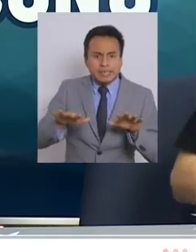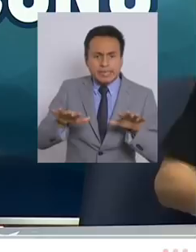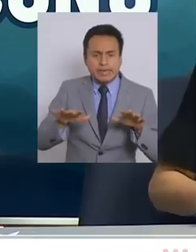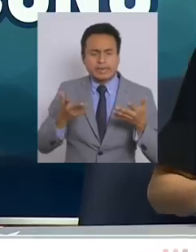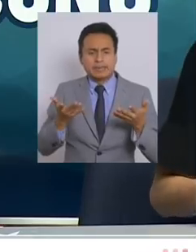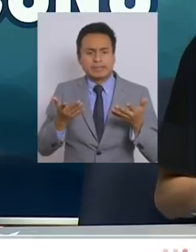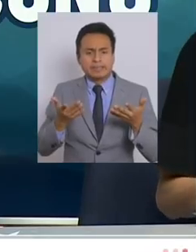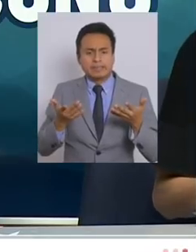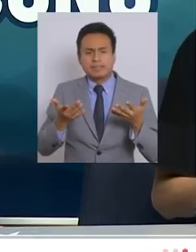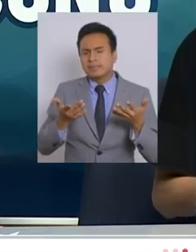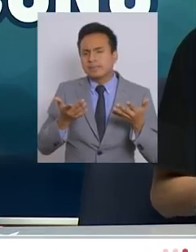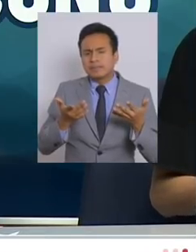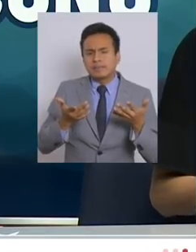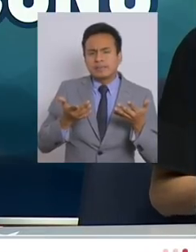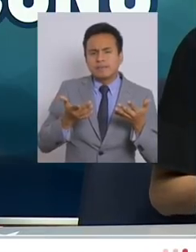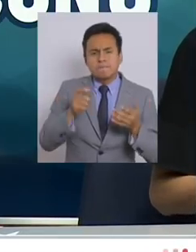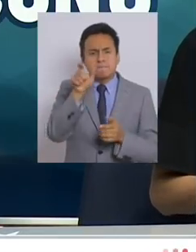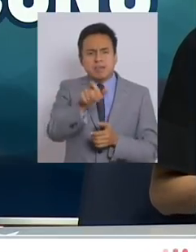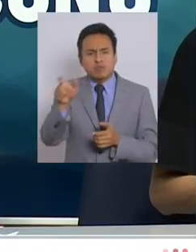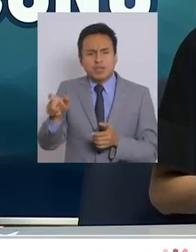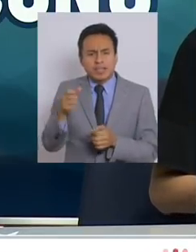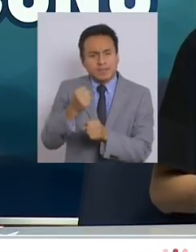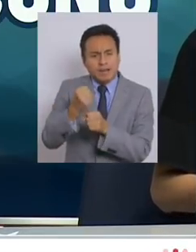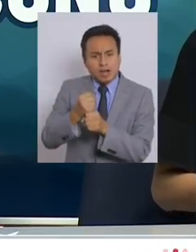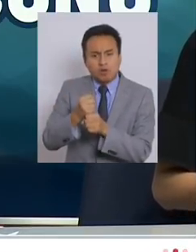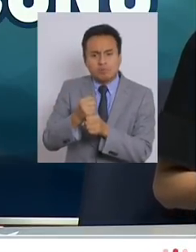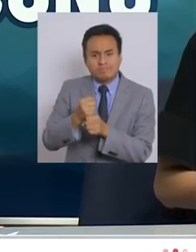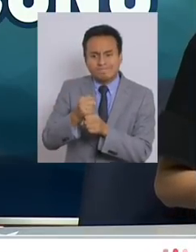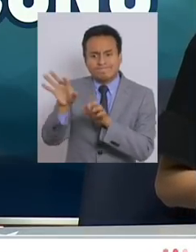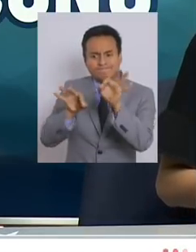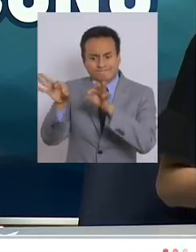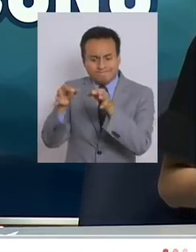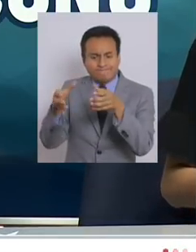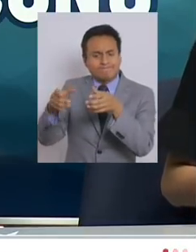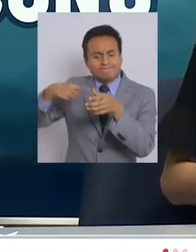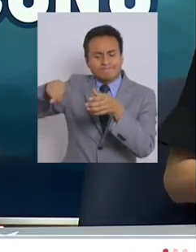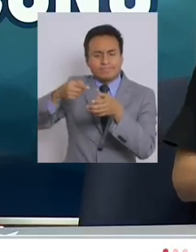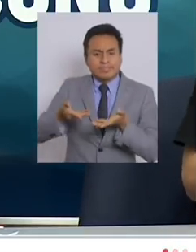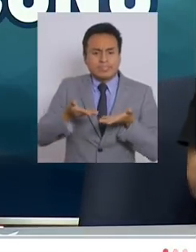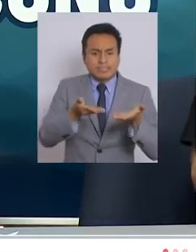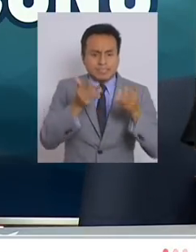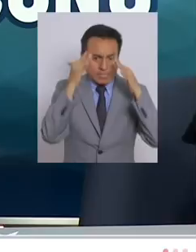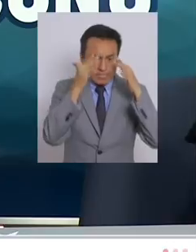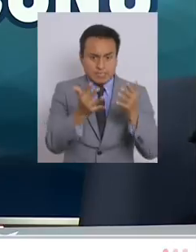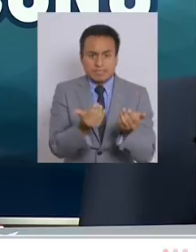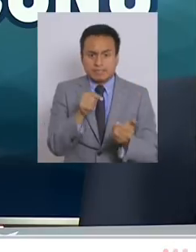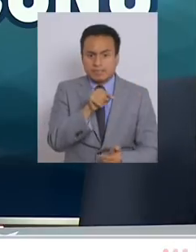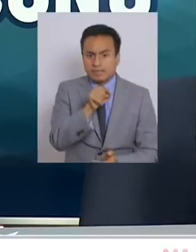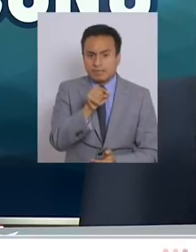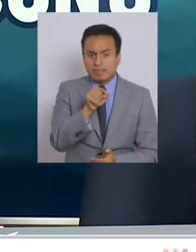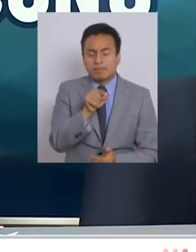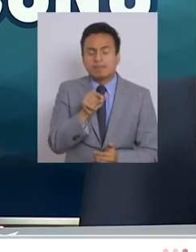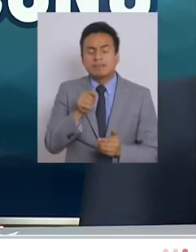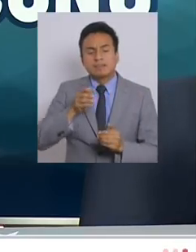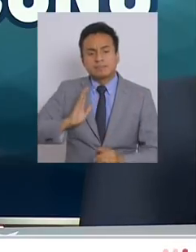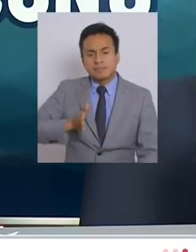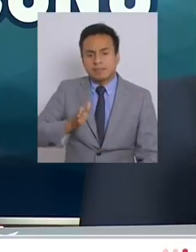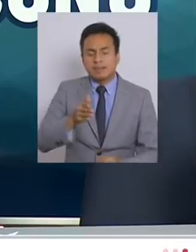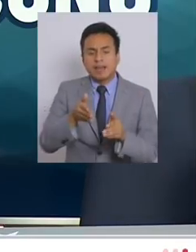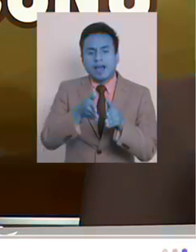tener al personal disponible para satisfacer estas necesidades y poder seguir